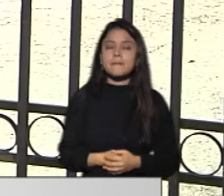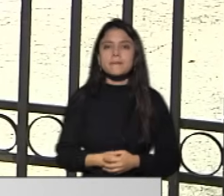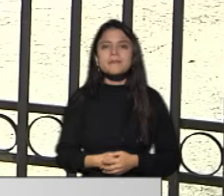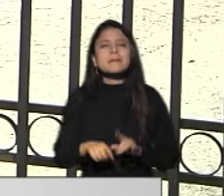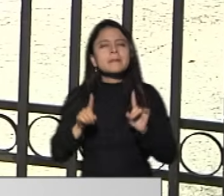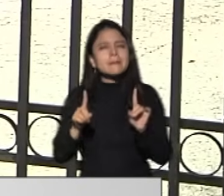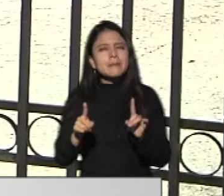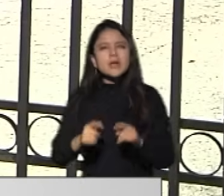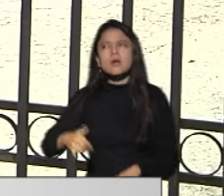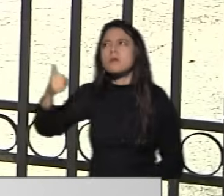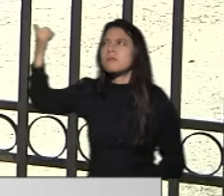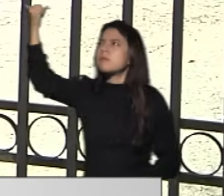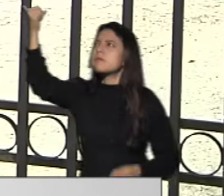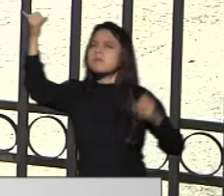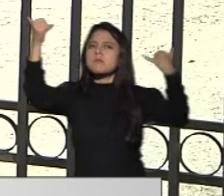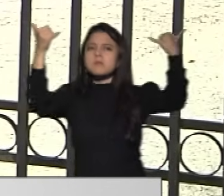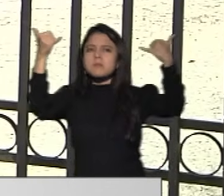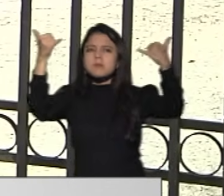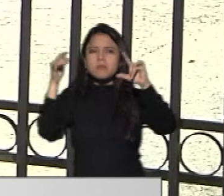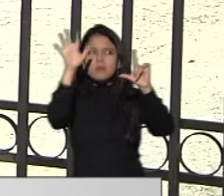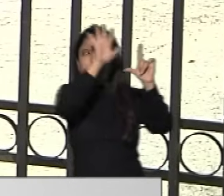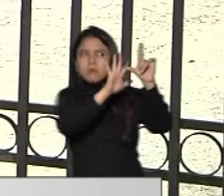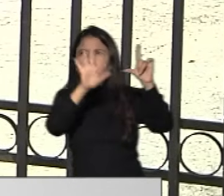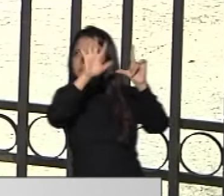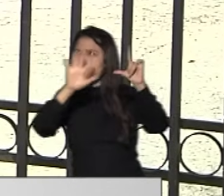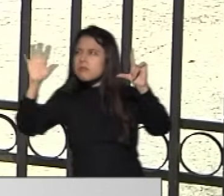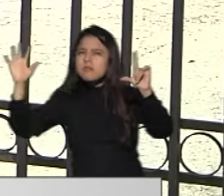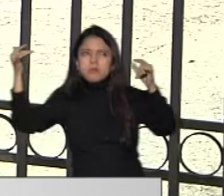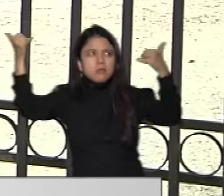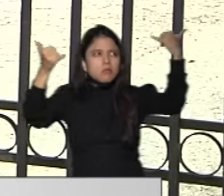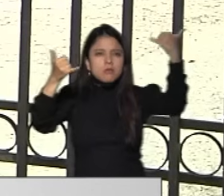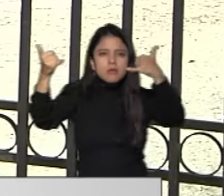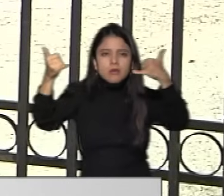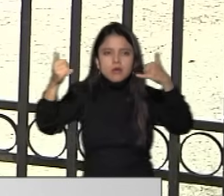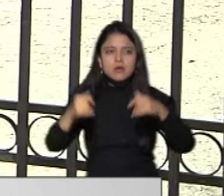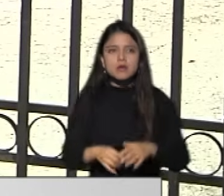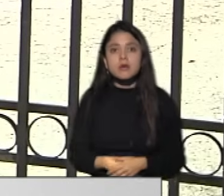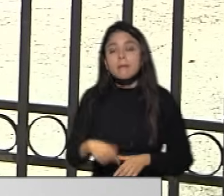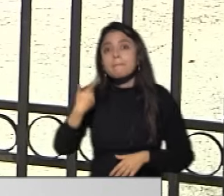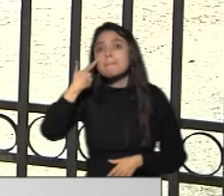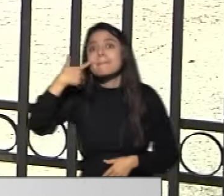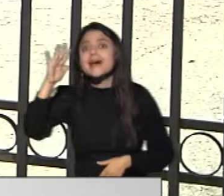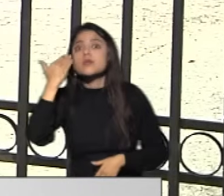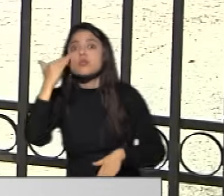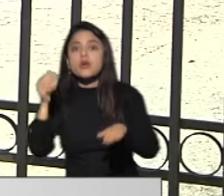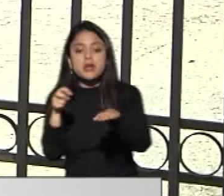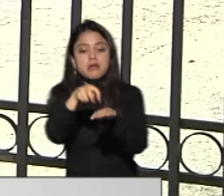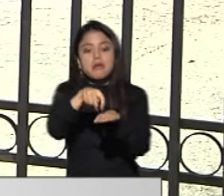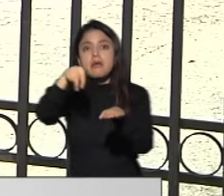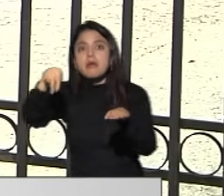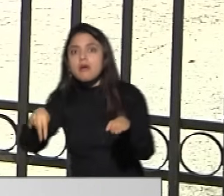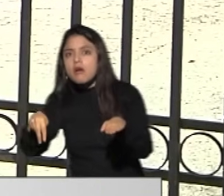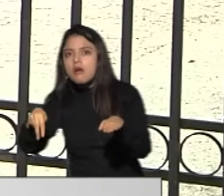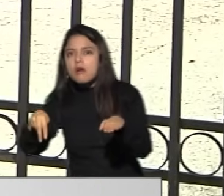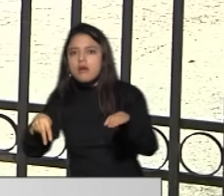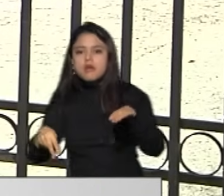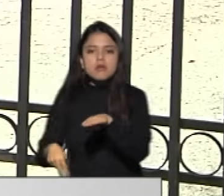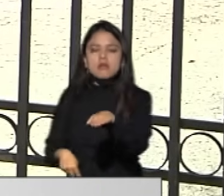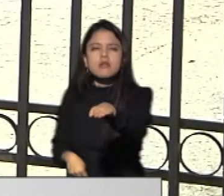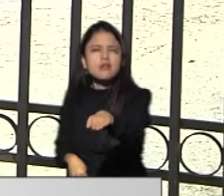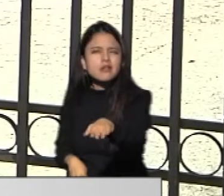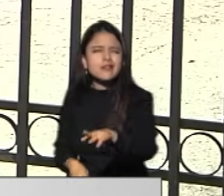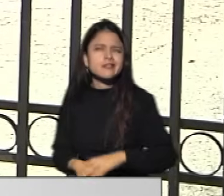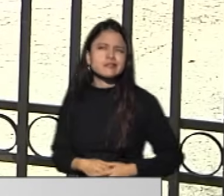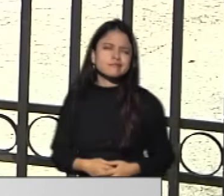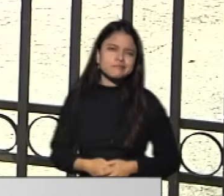algunas informaciones que indican que al parecer una mujer en el trayecto se bajó del vehículo. Vamos a cambiar de